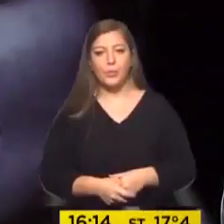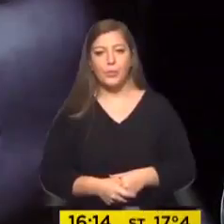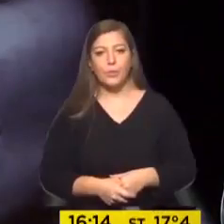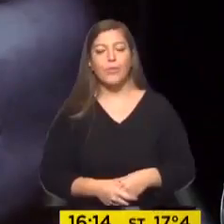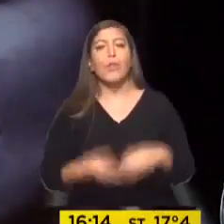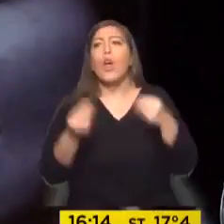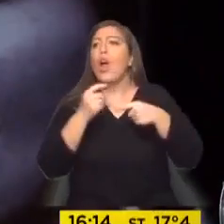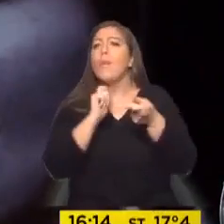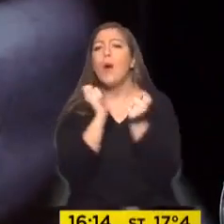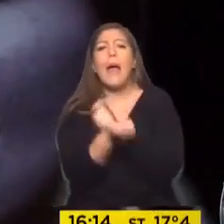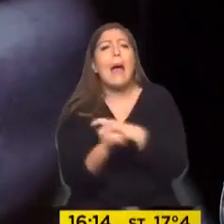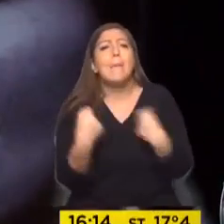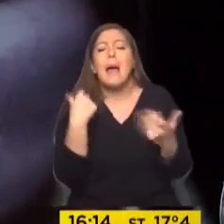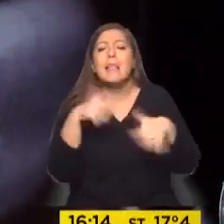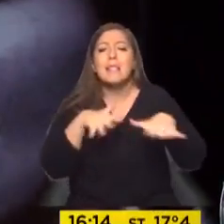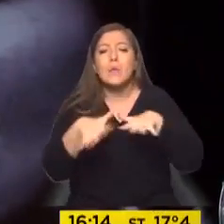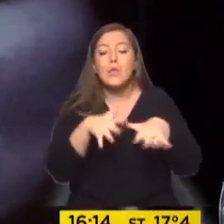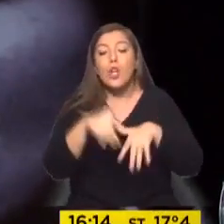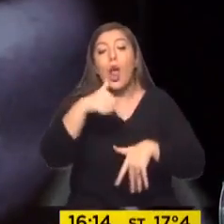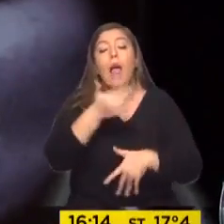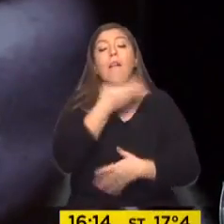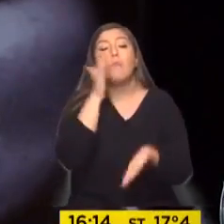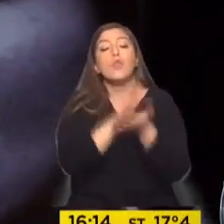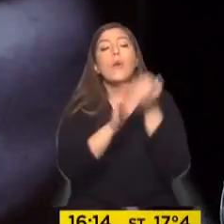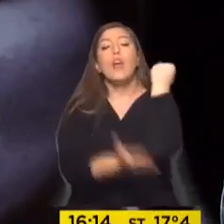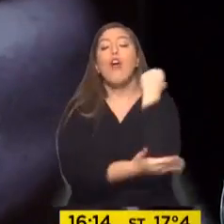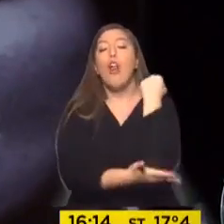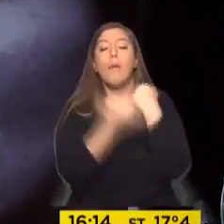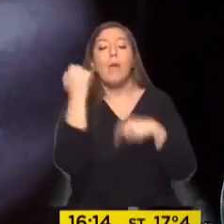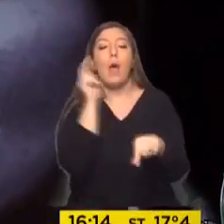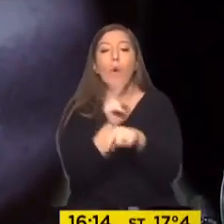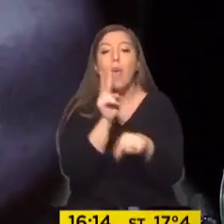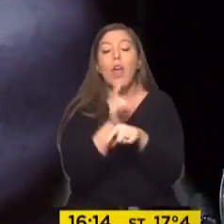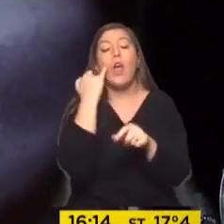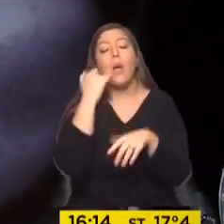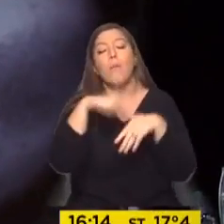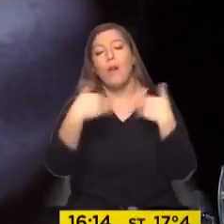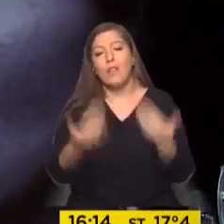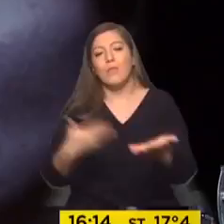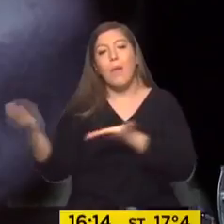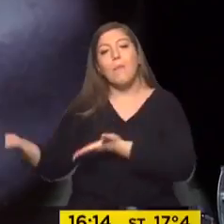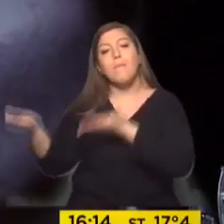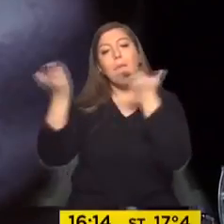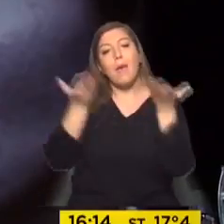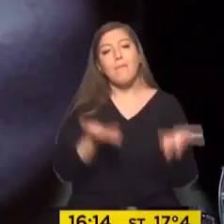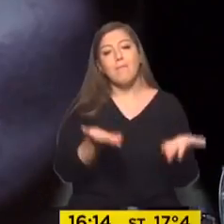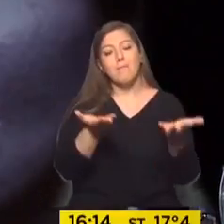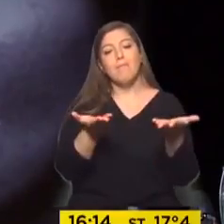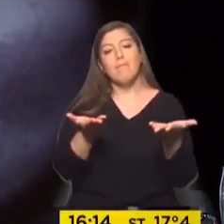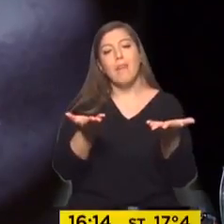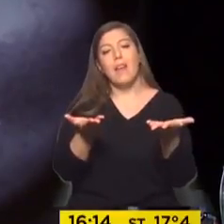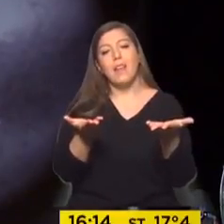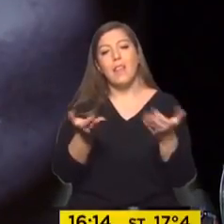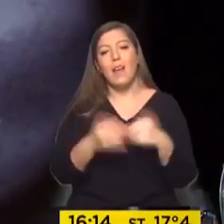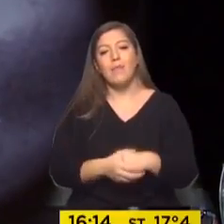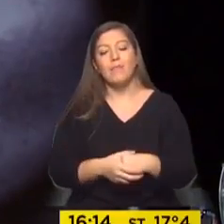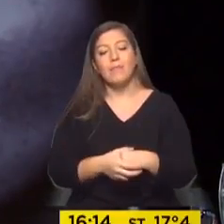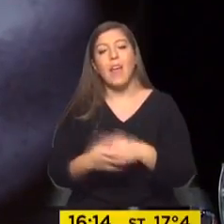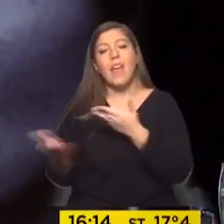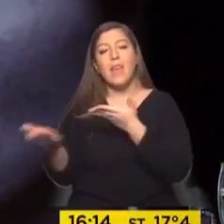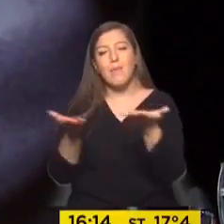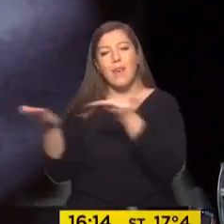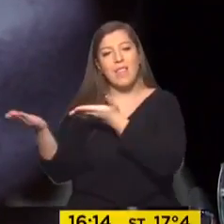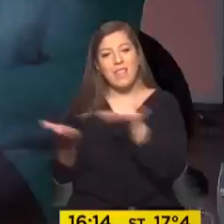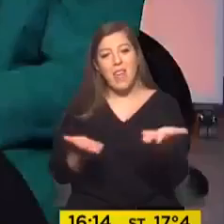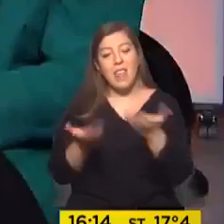¿Cómo revertimos esta situación? Hoy hablamos de economía del cuidado y para ello les doy la bienvenida a nuestras invitadas de con voz propia